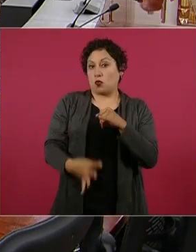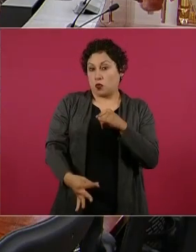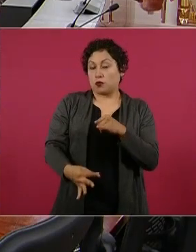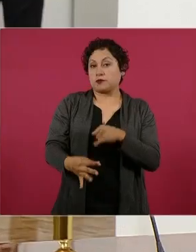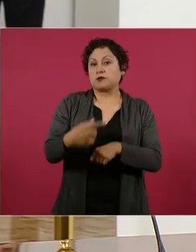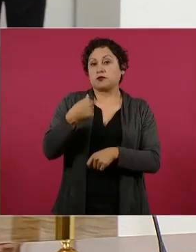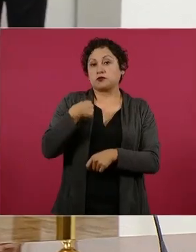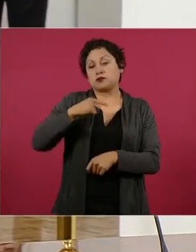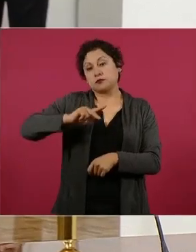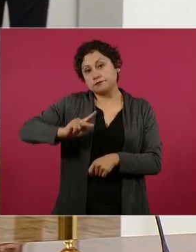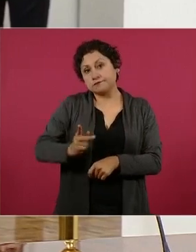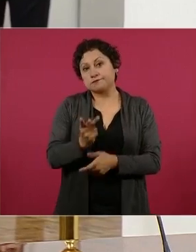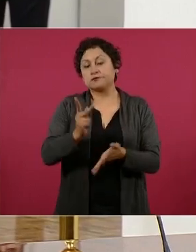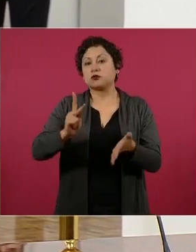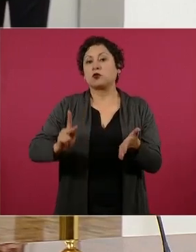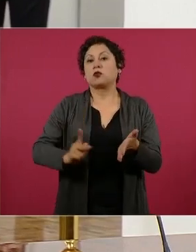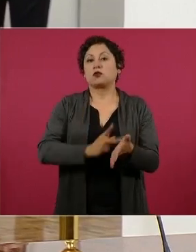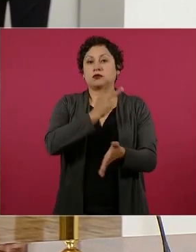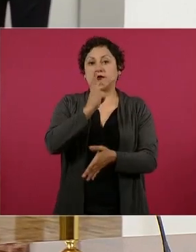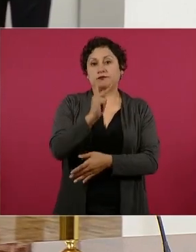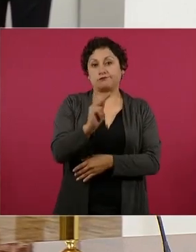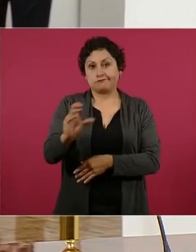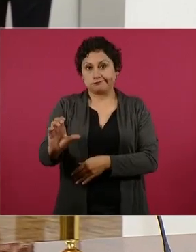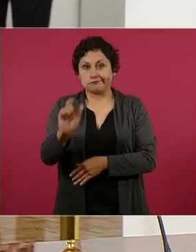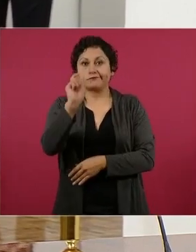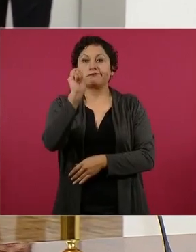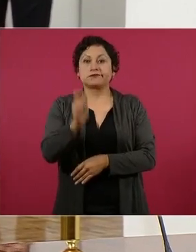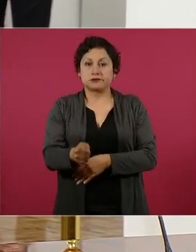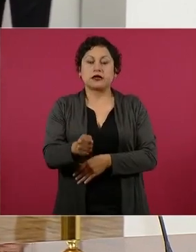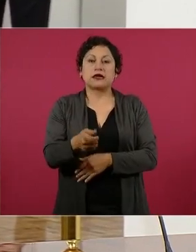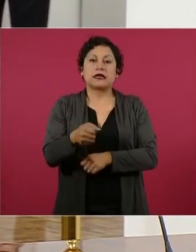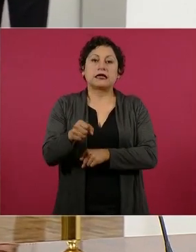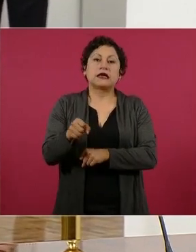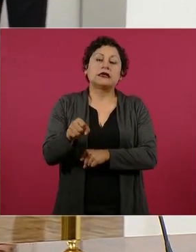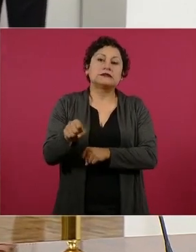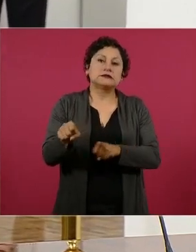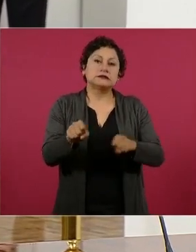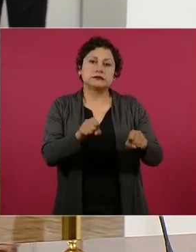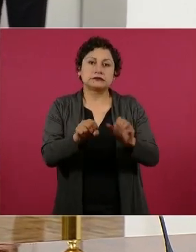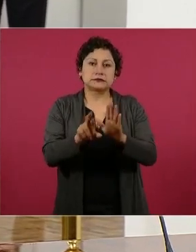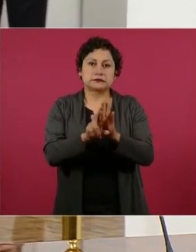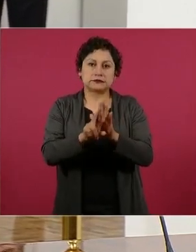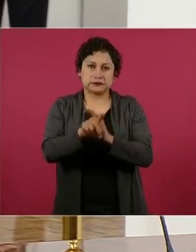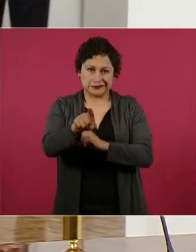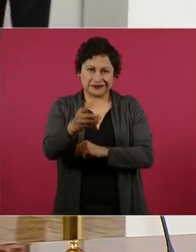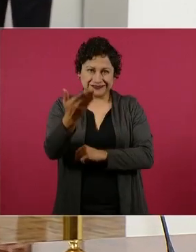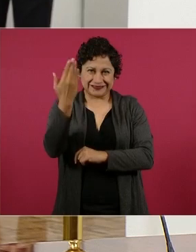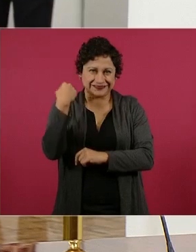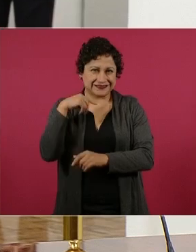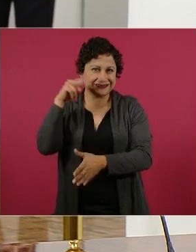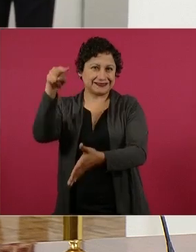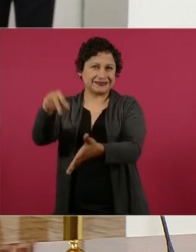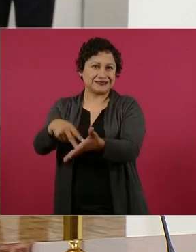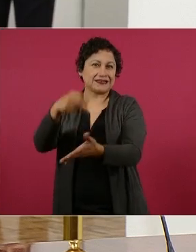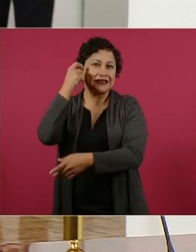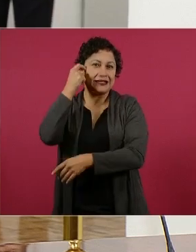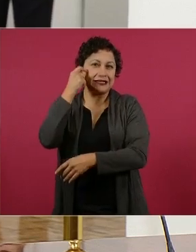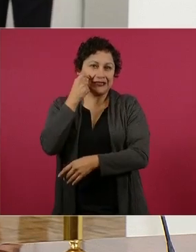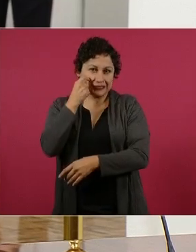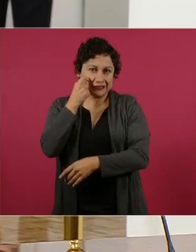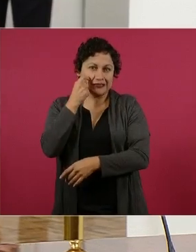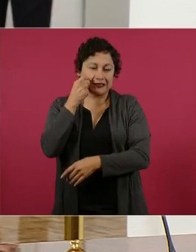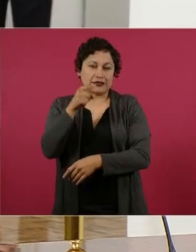volver a insistir en el tema de protección civil, en el tema de de esta alerta sísmica. A usted le ha tocado en Guerrero, le tocó por ahí incluso un temblorcito, la